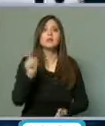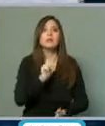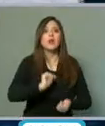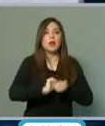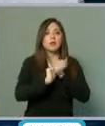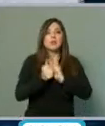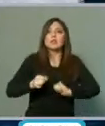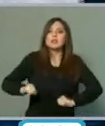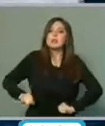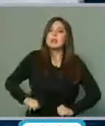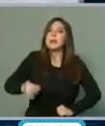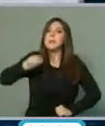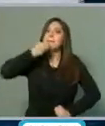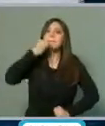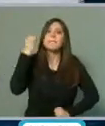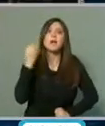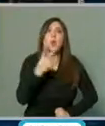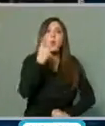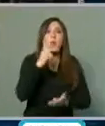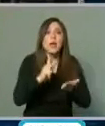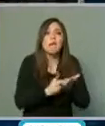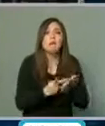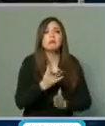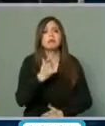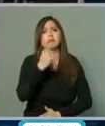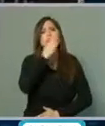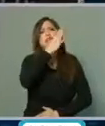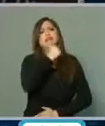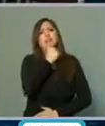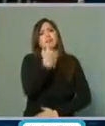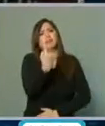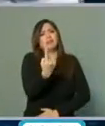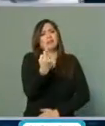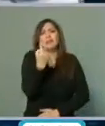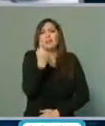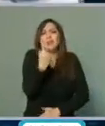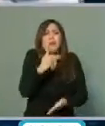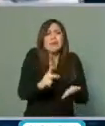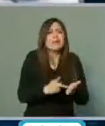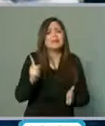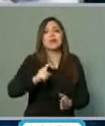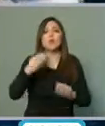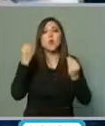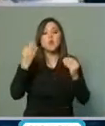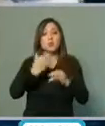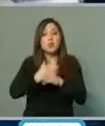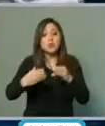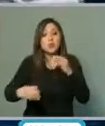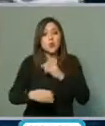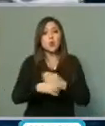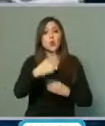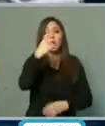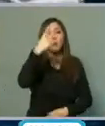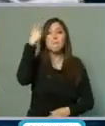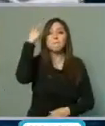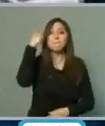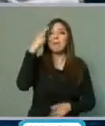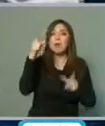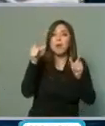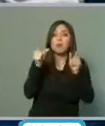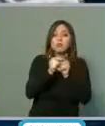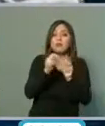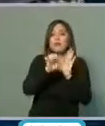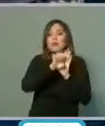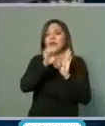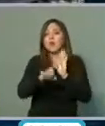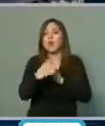vez, porque no se puede, es imposible de conocer todo o mucho durante un viaje corto, no sé qué, de